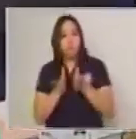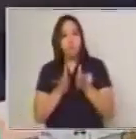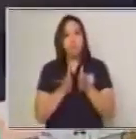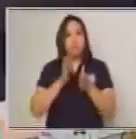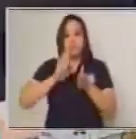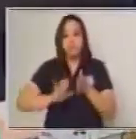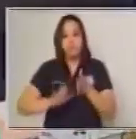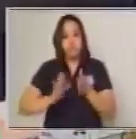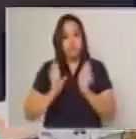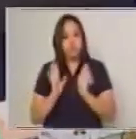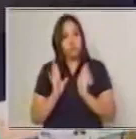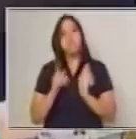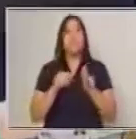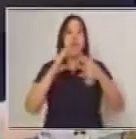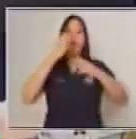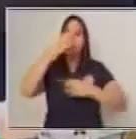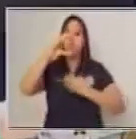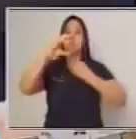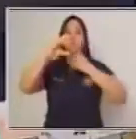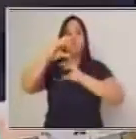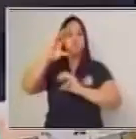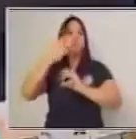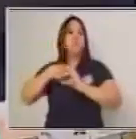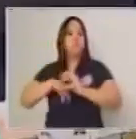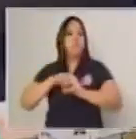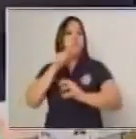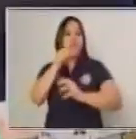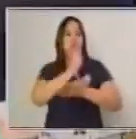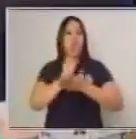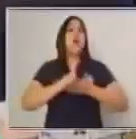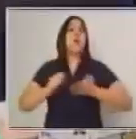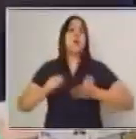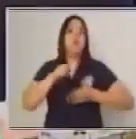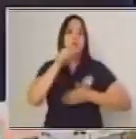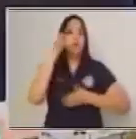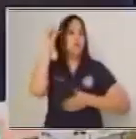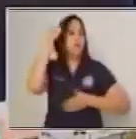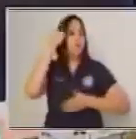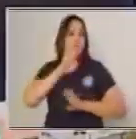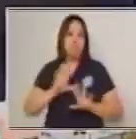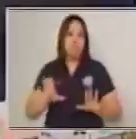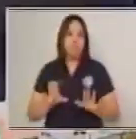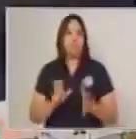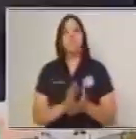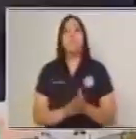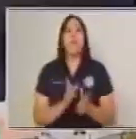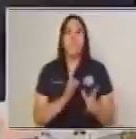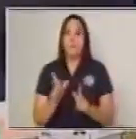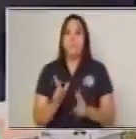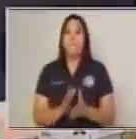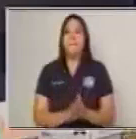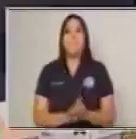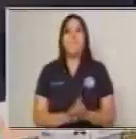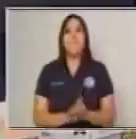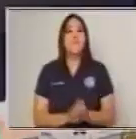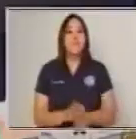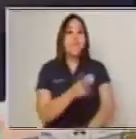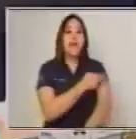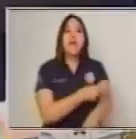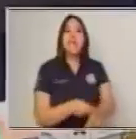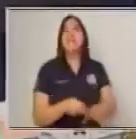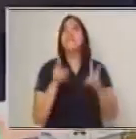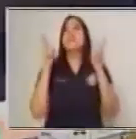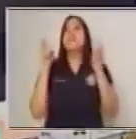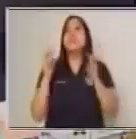los párrafos para que ustedes tengan tiempo de anotar las ideas. ¿Listos? Ok. La historia se